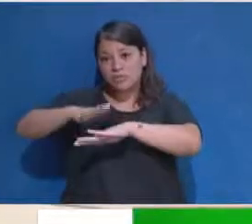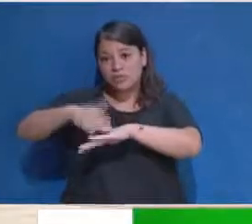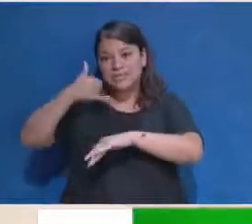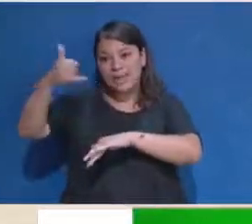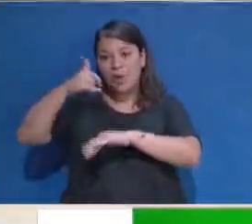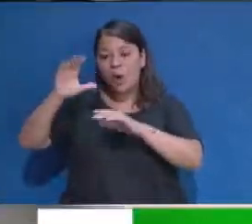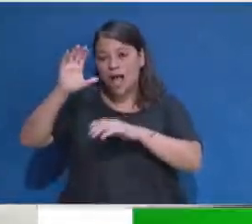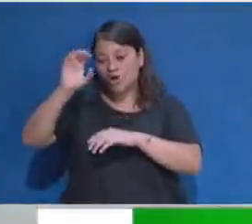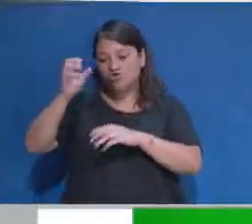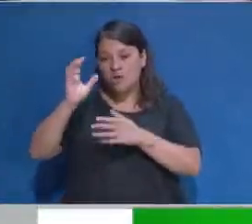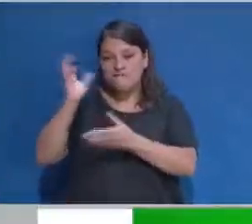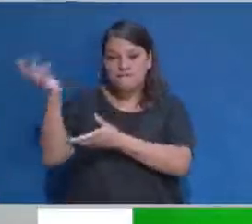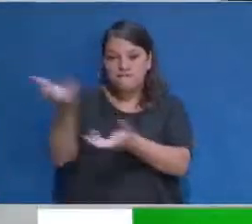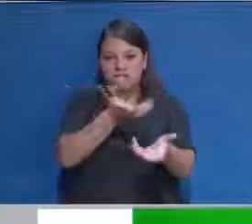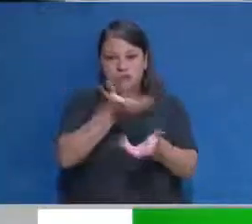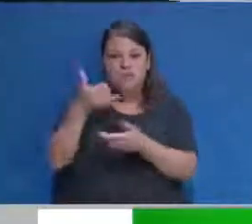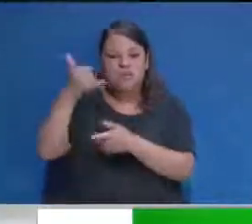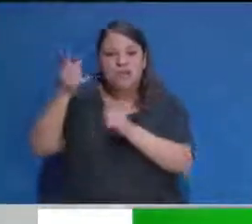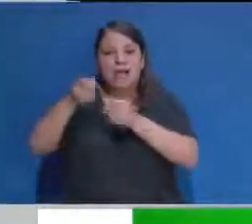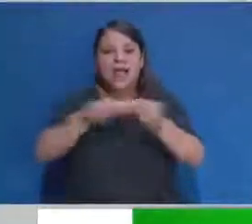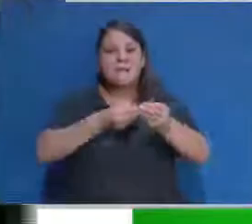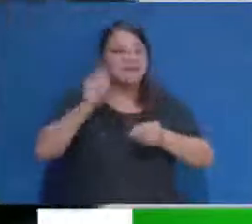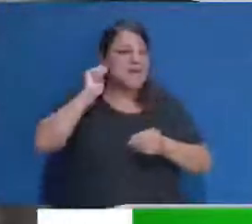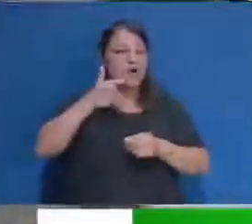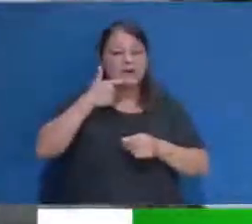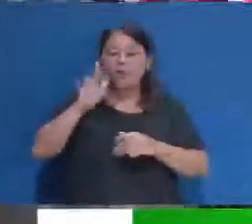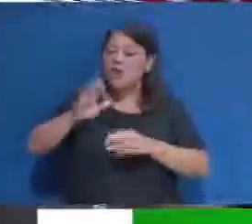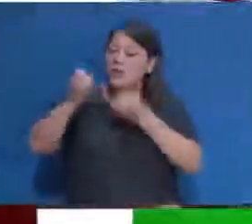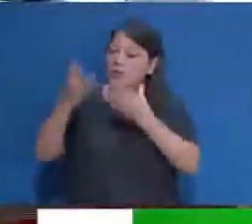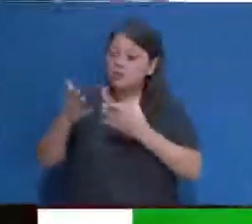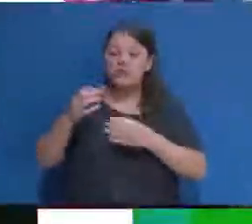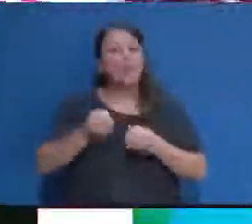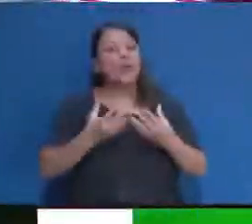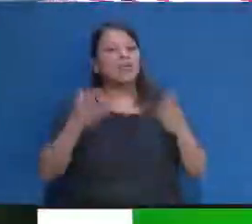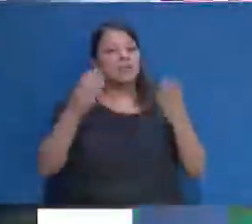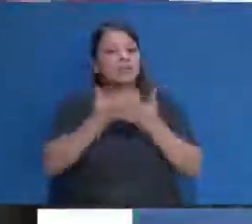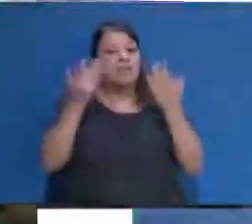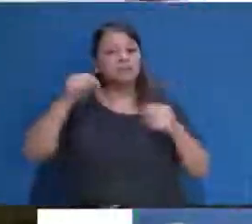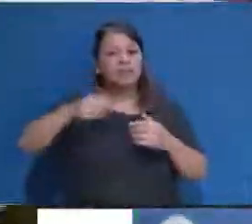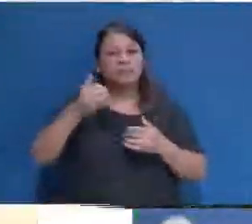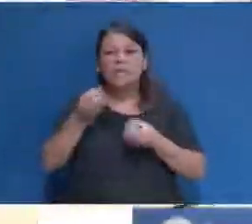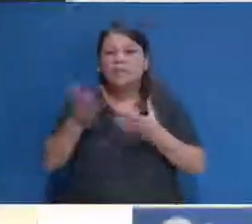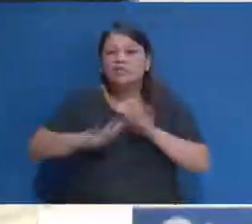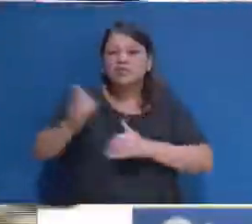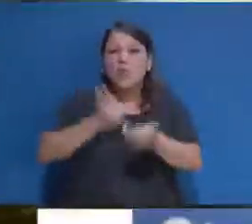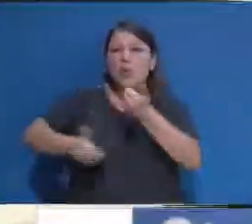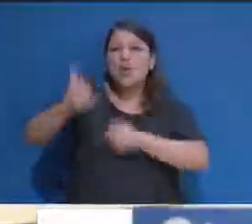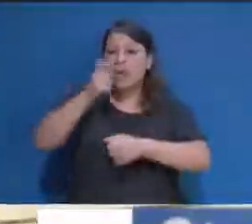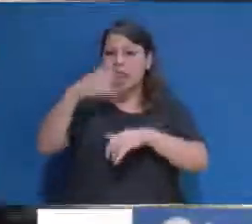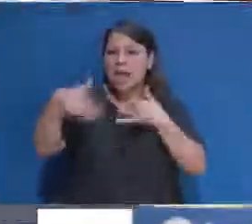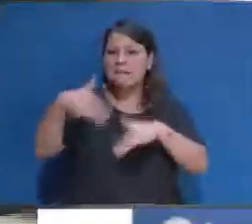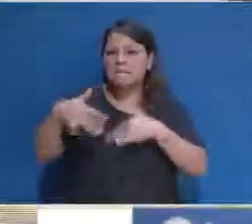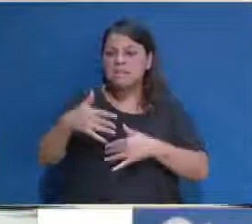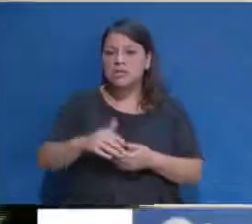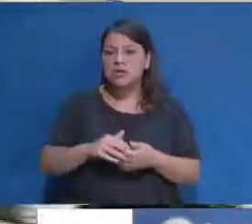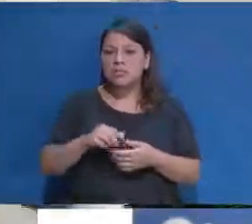los bomberos y también a ecogás héctor como le va muy buenos días muy buenos días lo que ha pasado a ver cuéntenos rápidamente porque sin duda